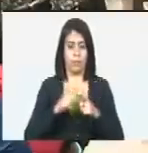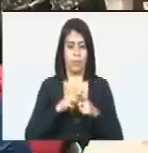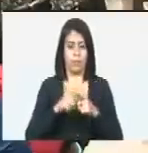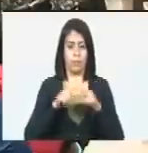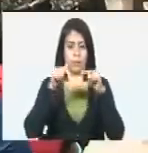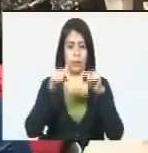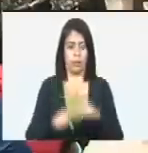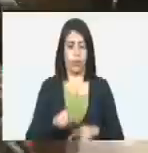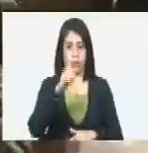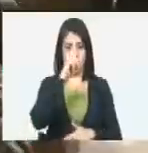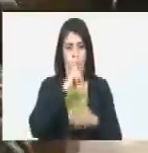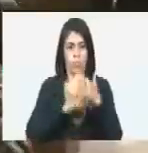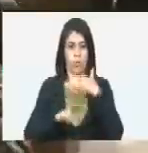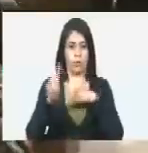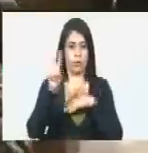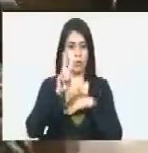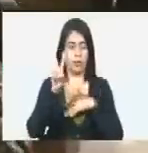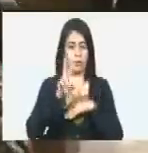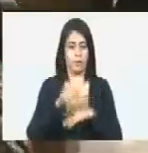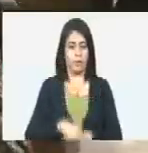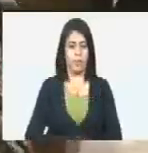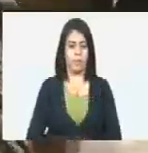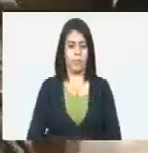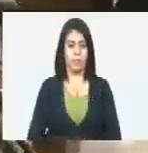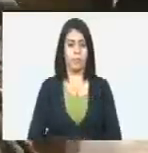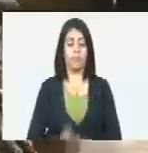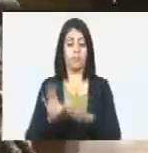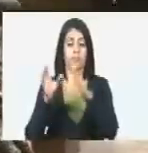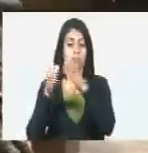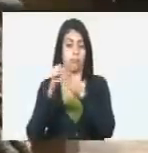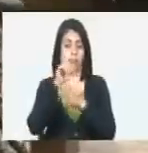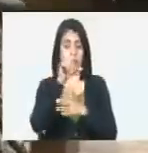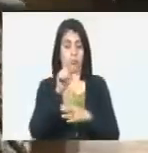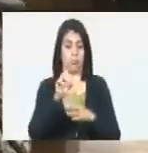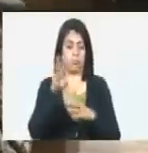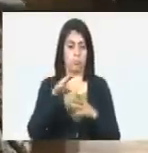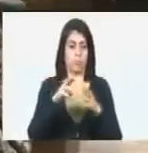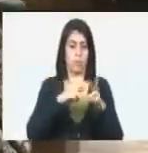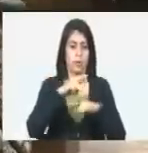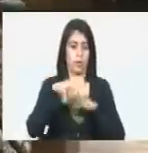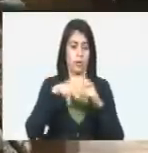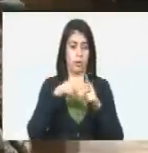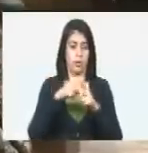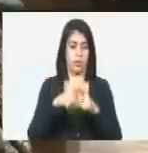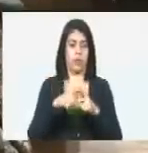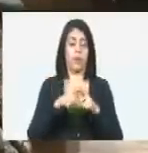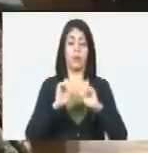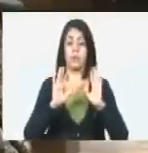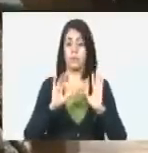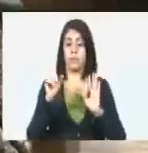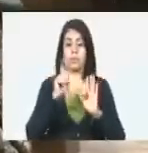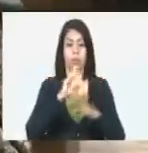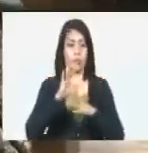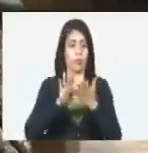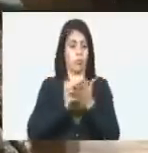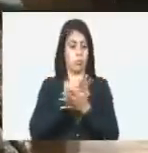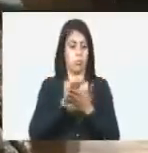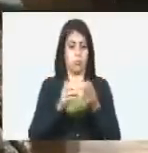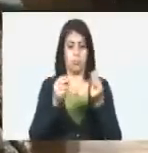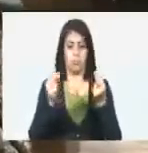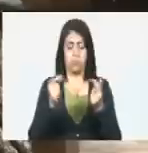a Venezuela y a las partes para resolver. Obviamente no se resolvió un problema de